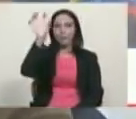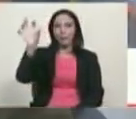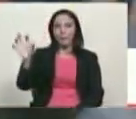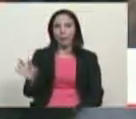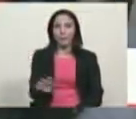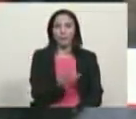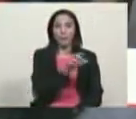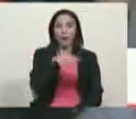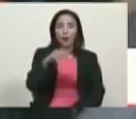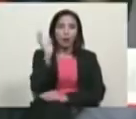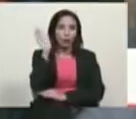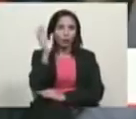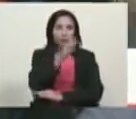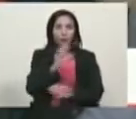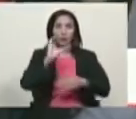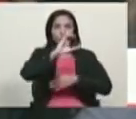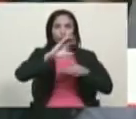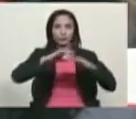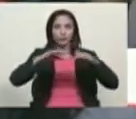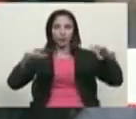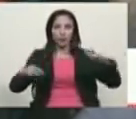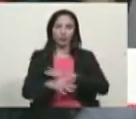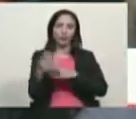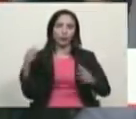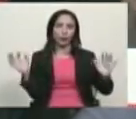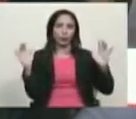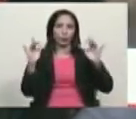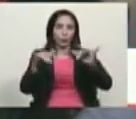la Confederación del Caribe, CARICOM.